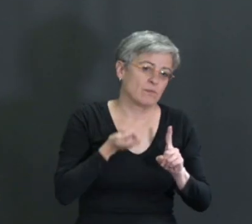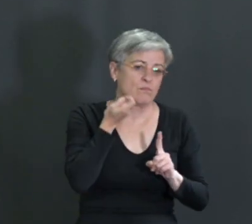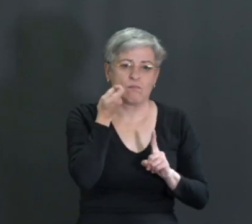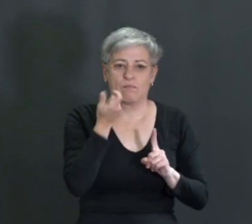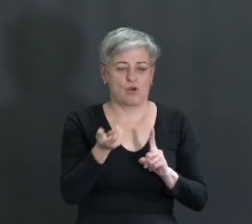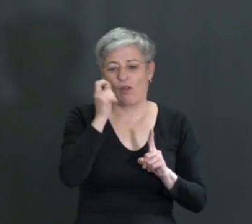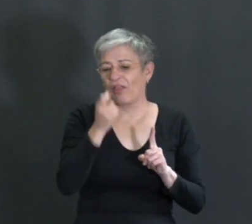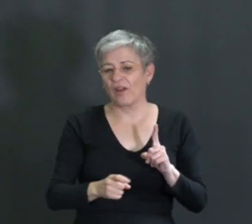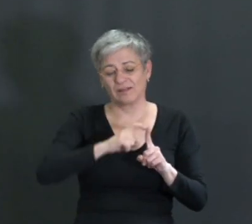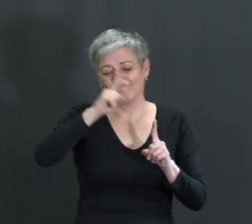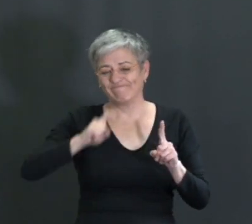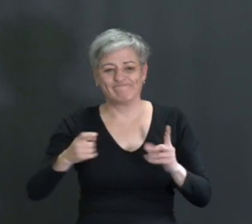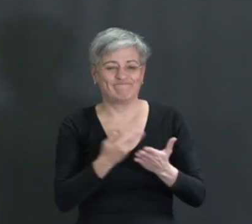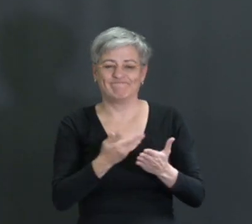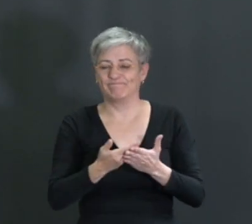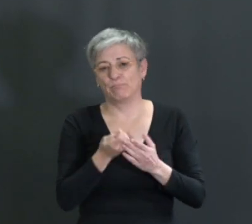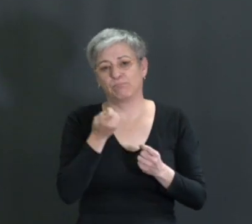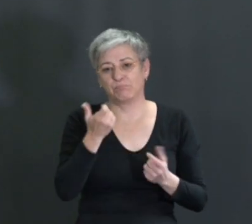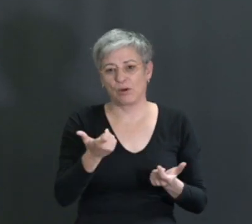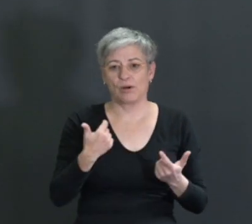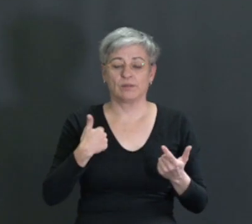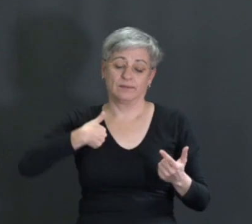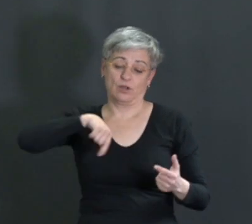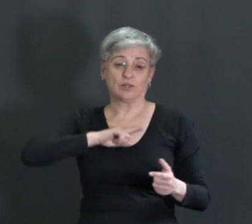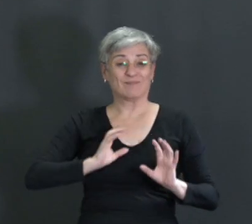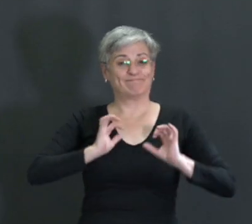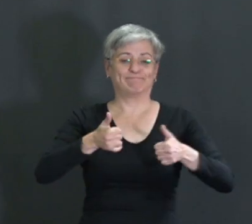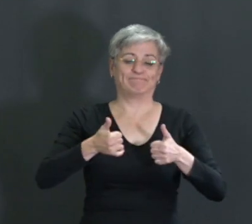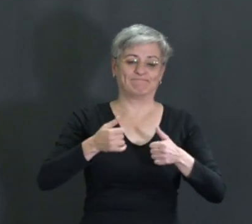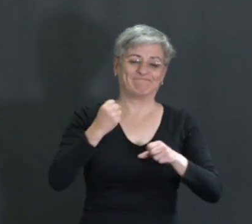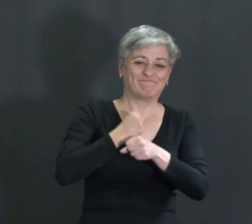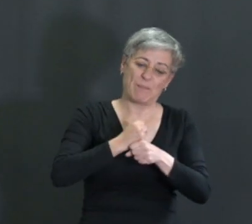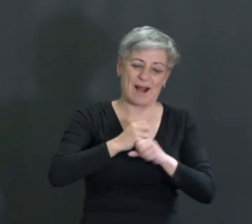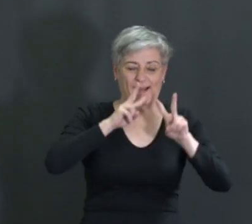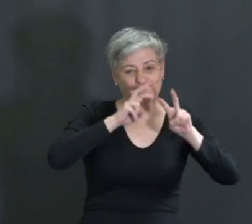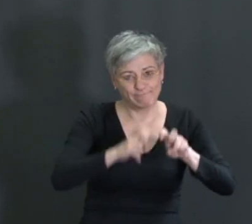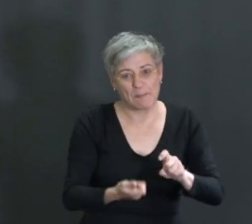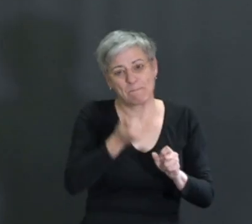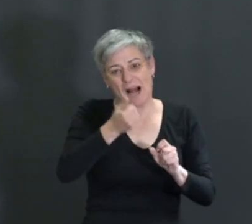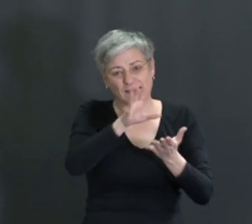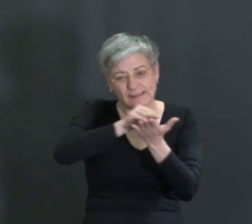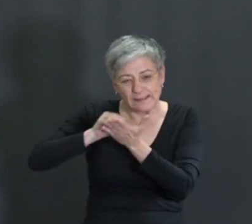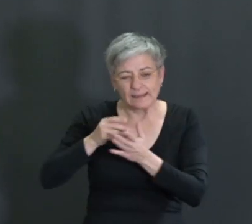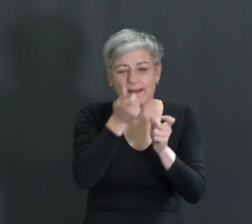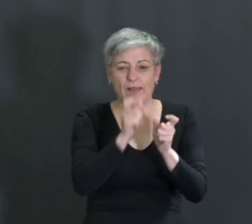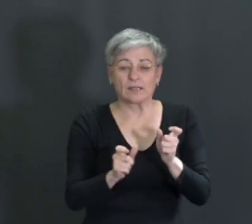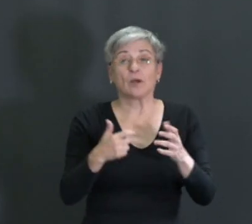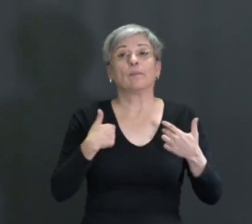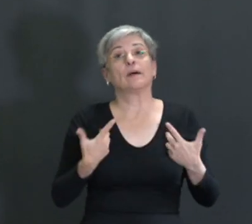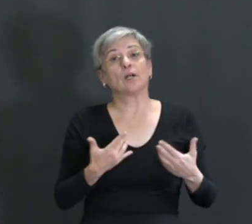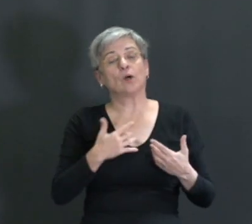pocos datos censados, pero bueno, ya estamos trabajando para mejorar esto. Pero un dato que